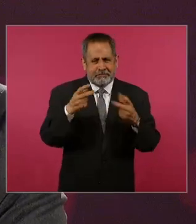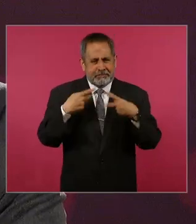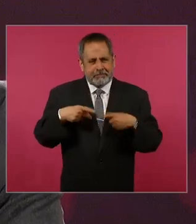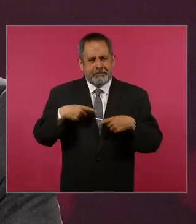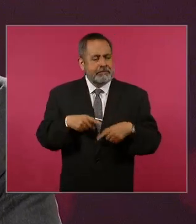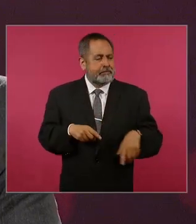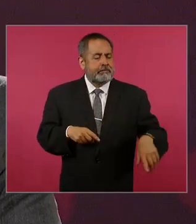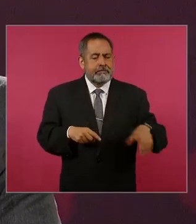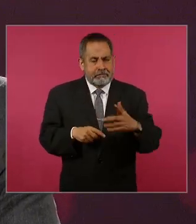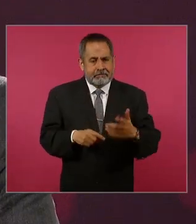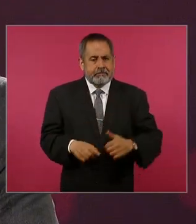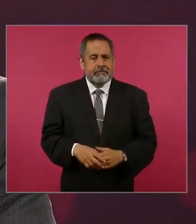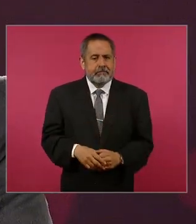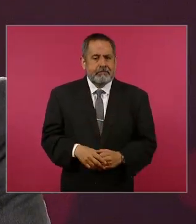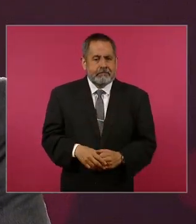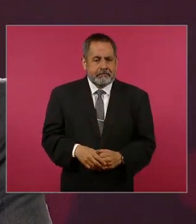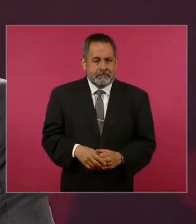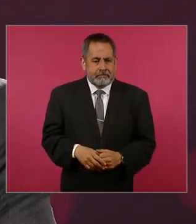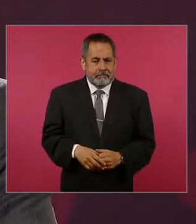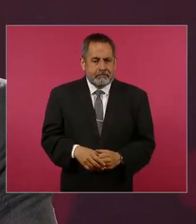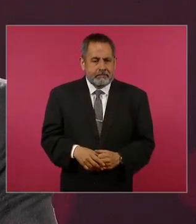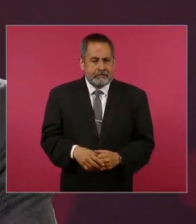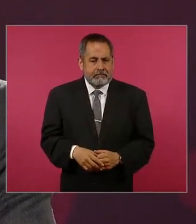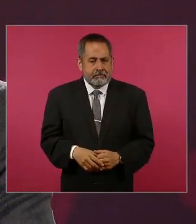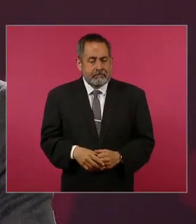mucha gente creyó